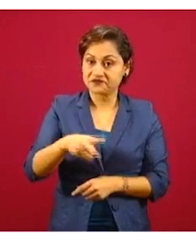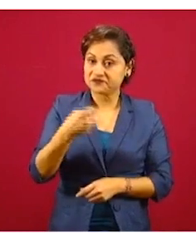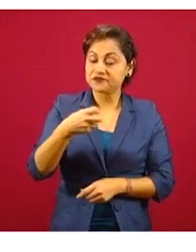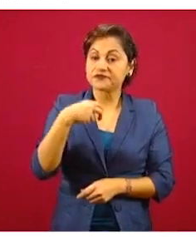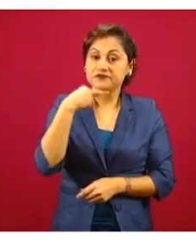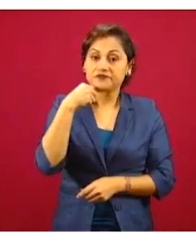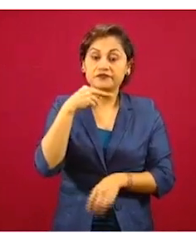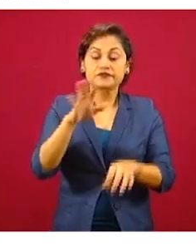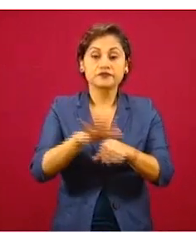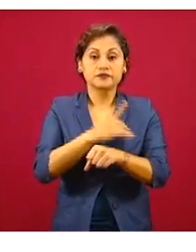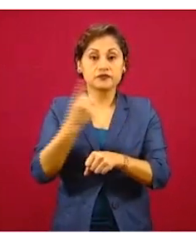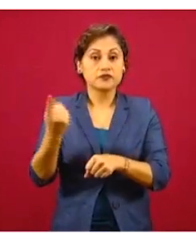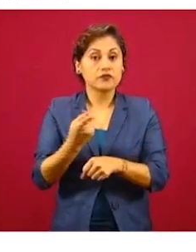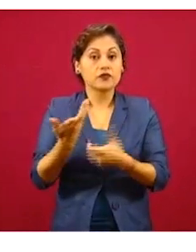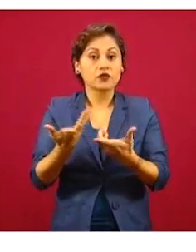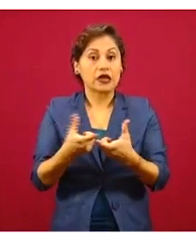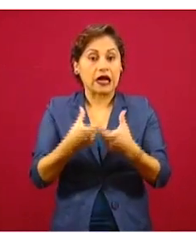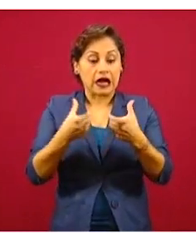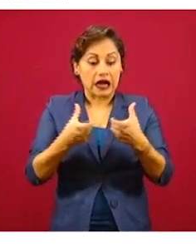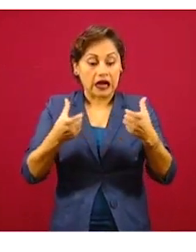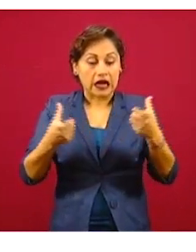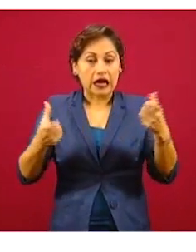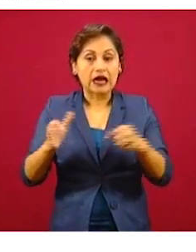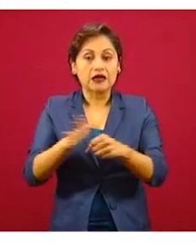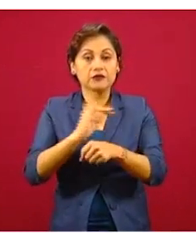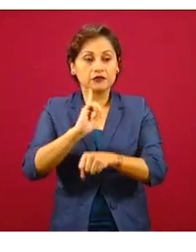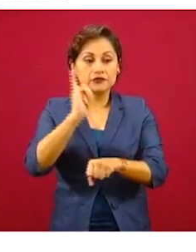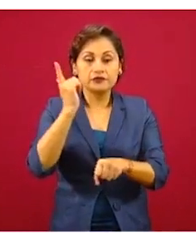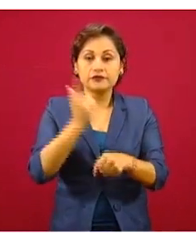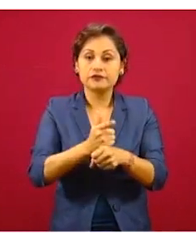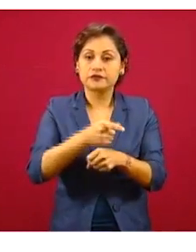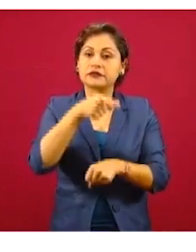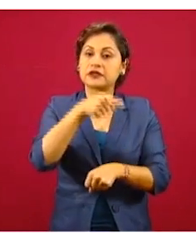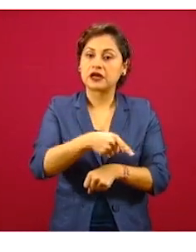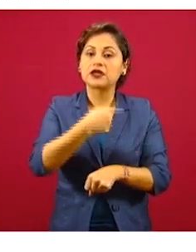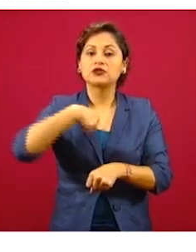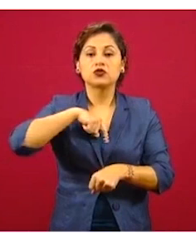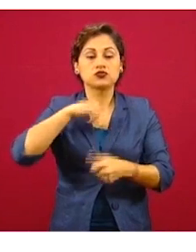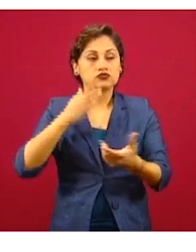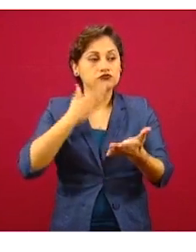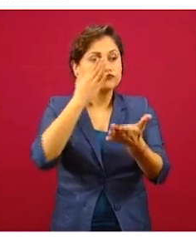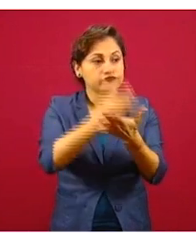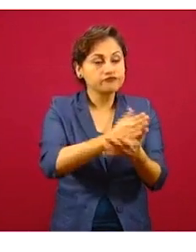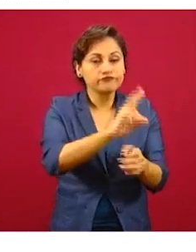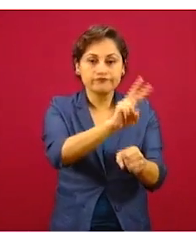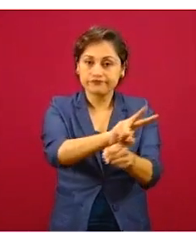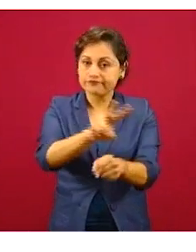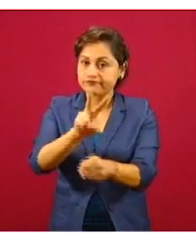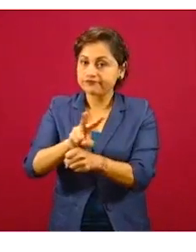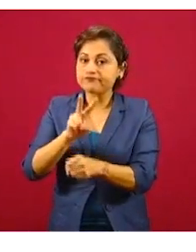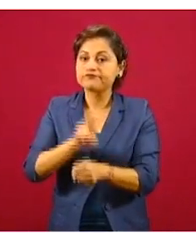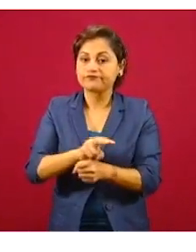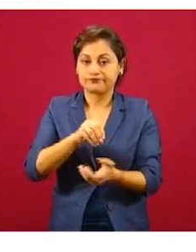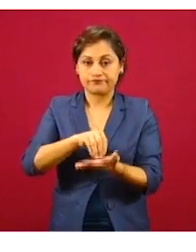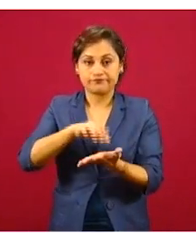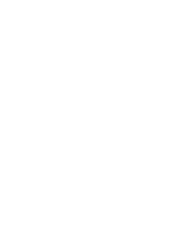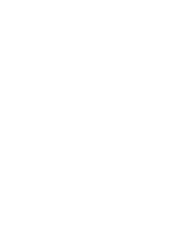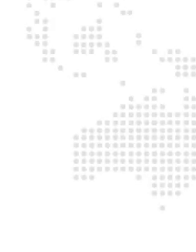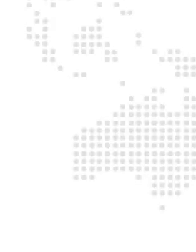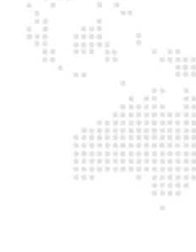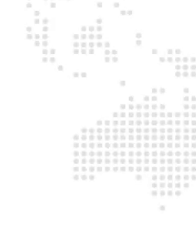aumenta también porque se ha focalizado en las visitas y las inspecciones en estos municipios